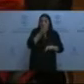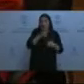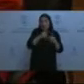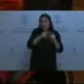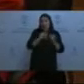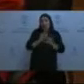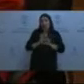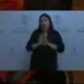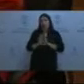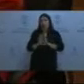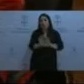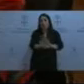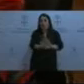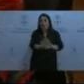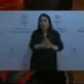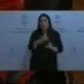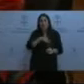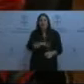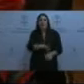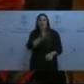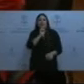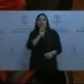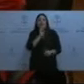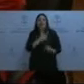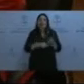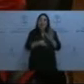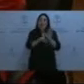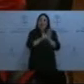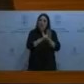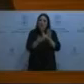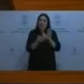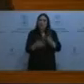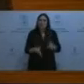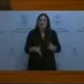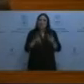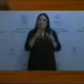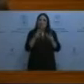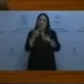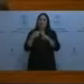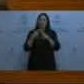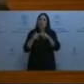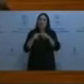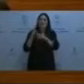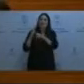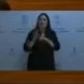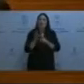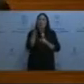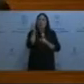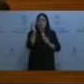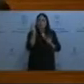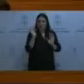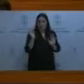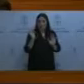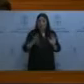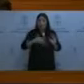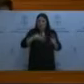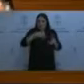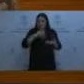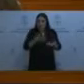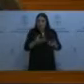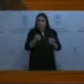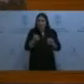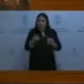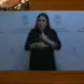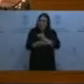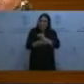olvido. Entendemos que la legislación debería posibilitar aquí auténticas políticas de discriminación positiva. Quizás sea el momento de plantearse